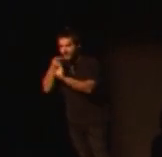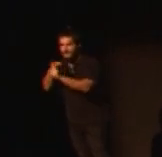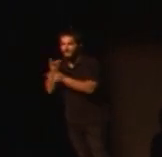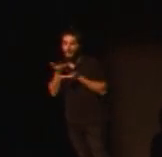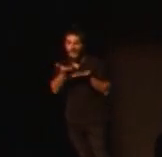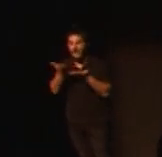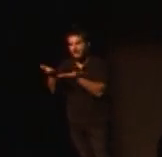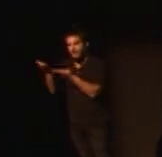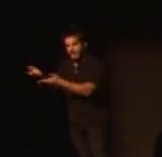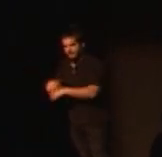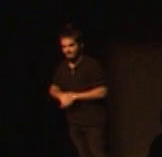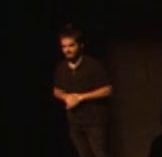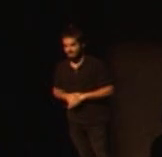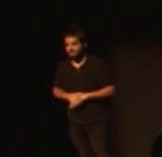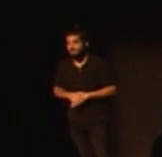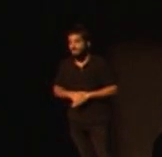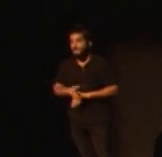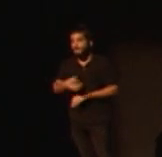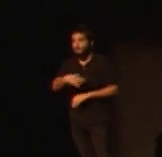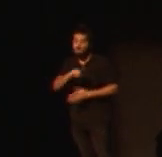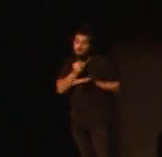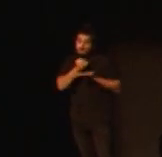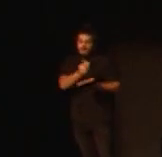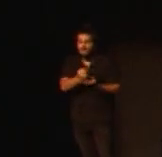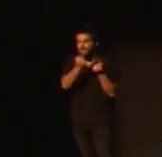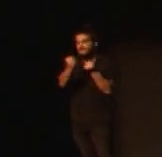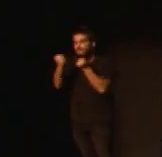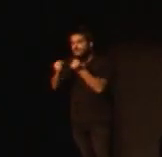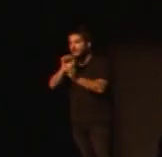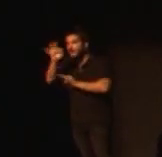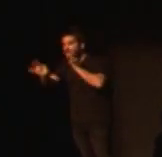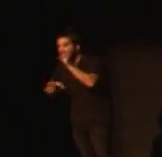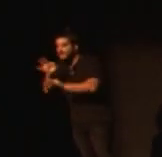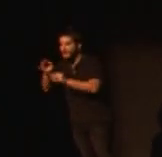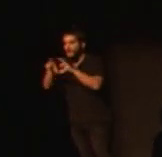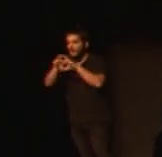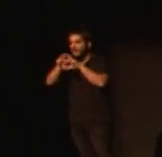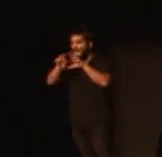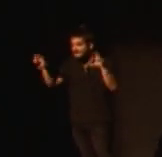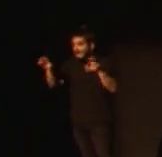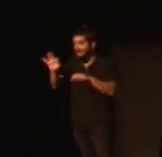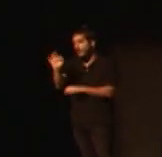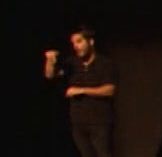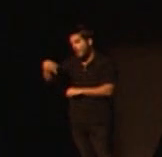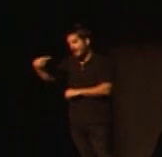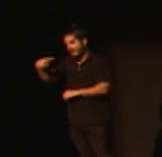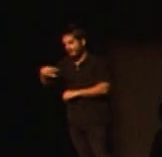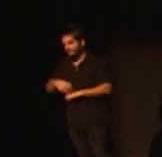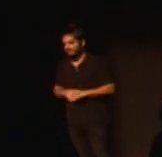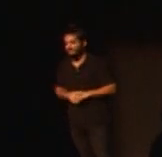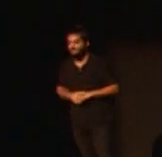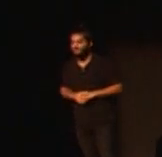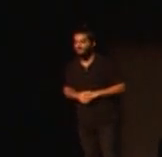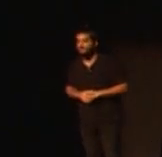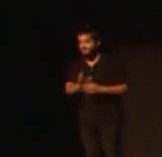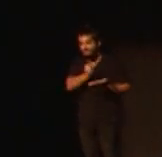Próximo tren, premio a la institución, organización, entidad, ONG. Para entregar este premio